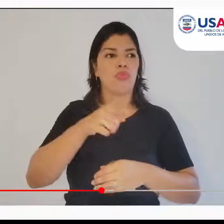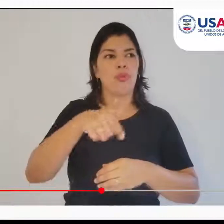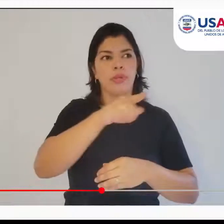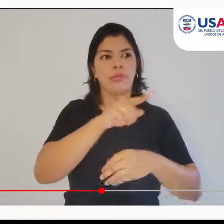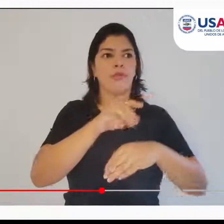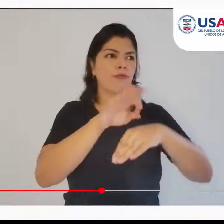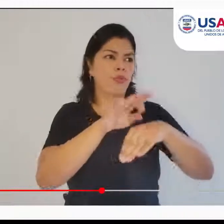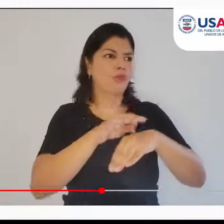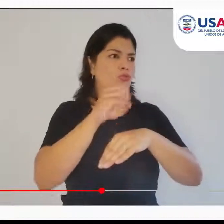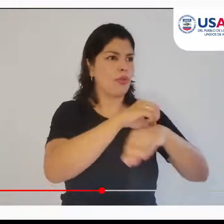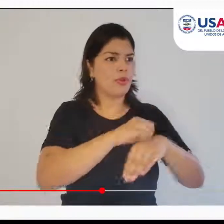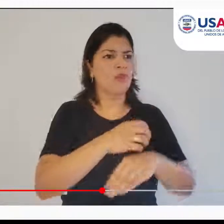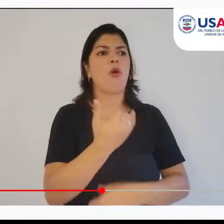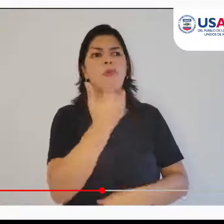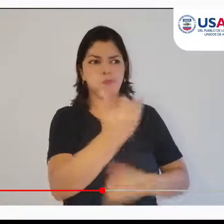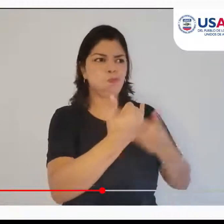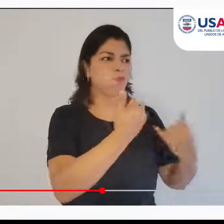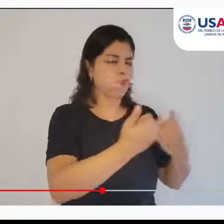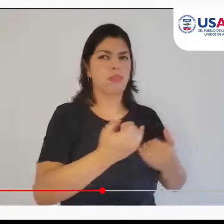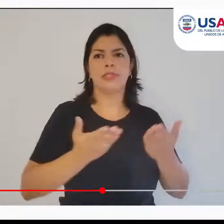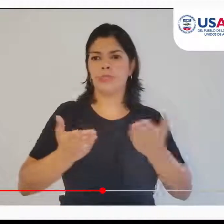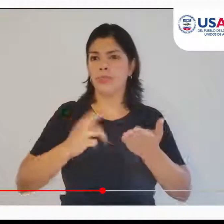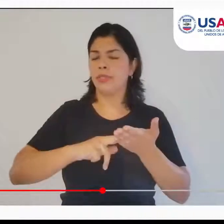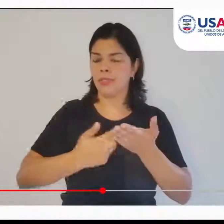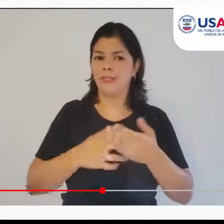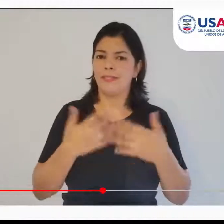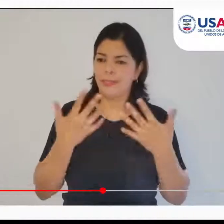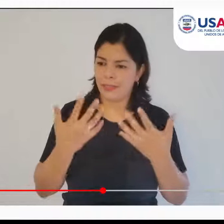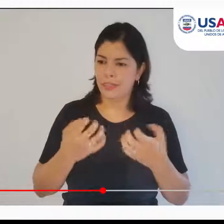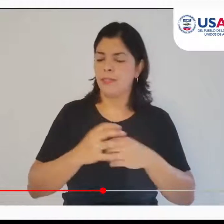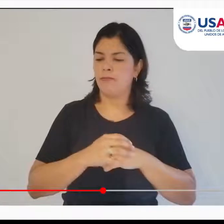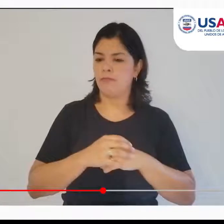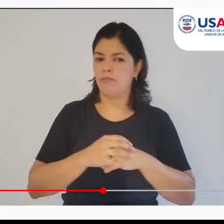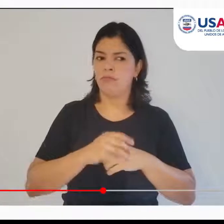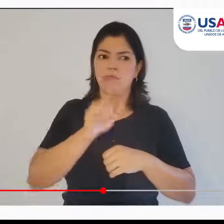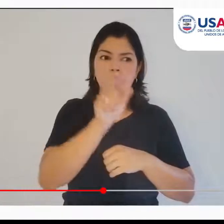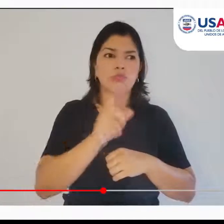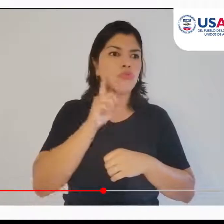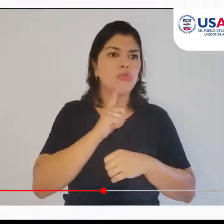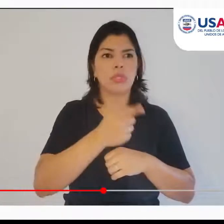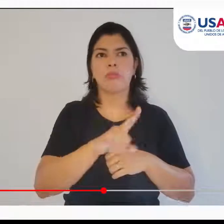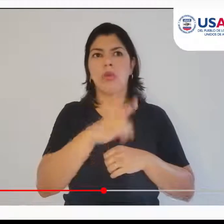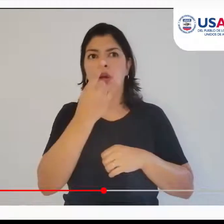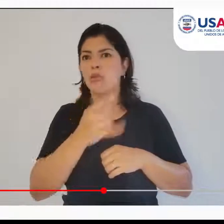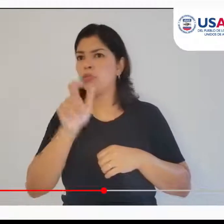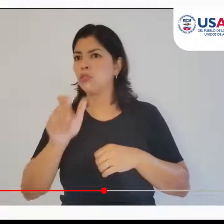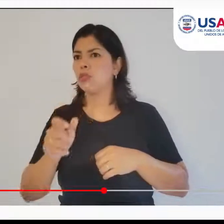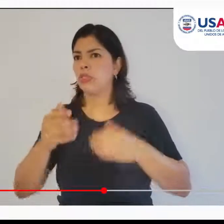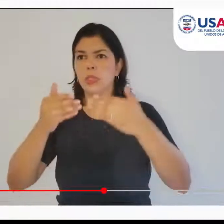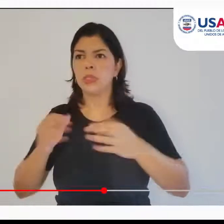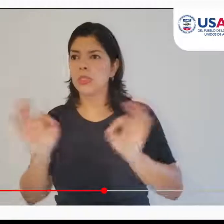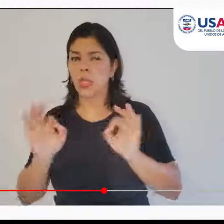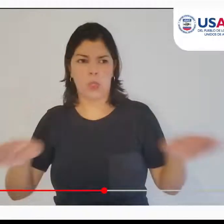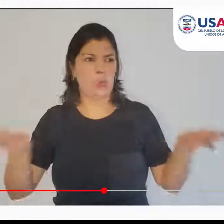las diferentes fundaciones o organizaciones se pudieran dar, que la persona sorda pudiera tener igualdad de condiciones, una verdadera